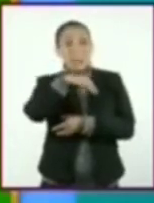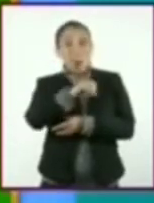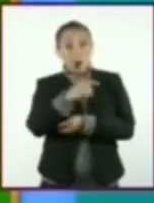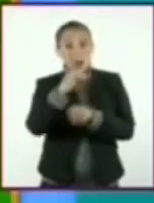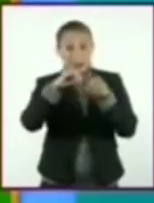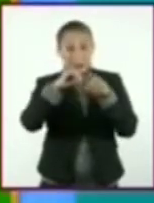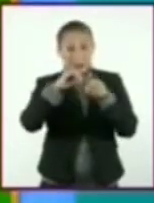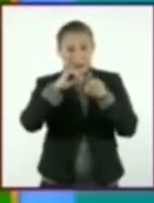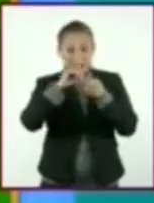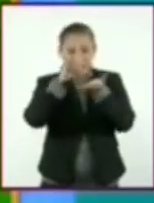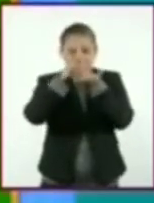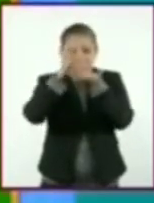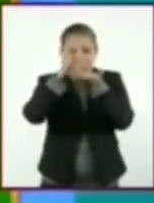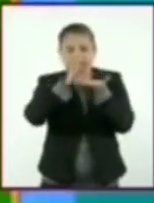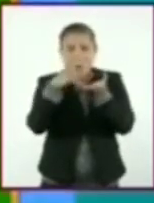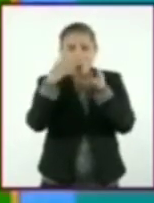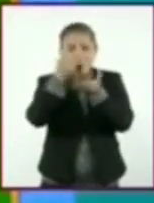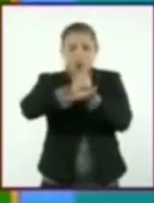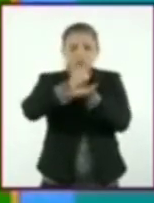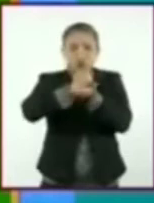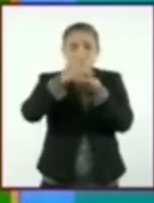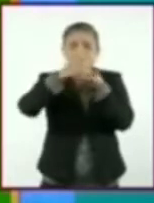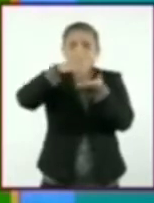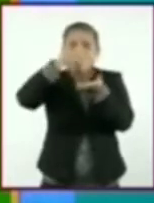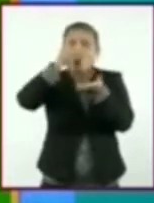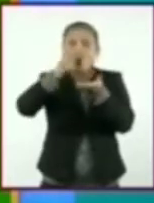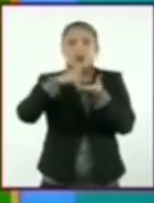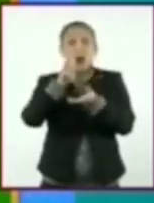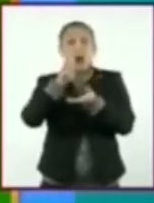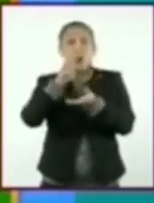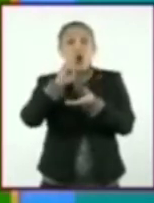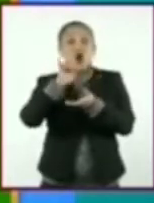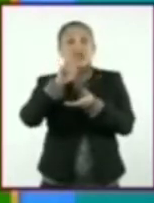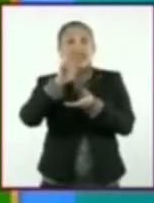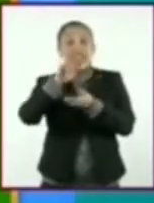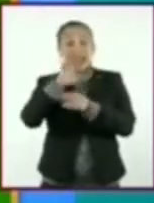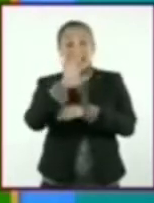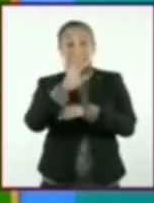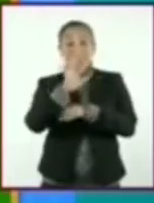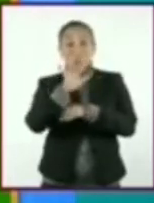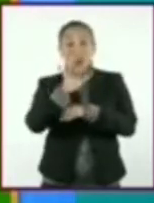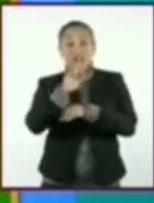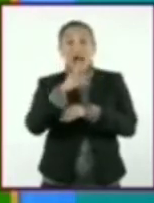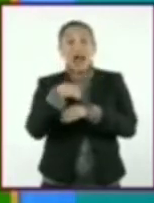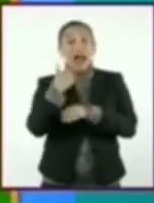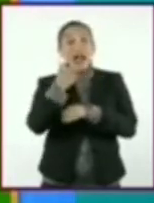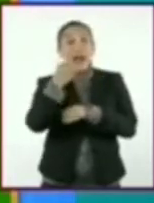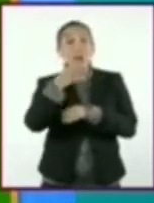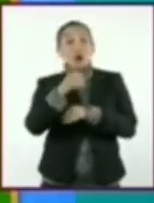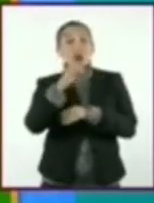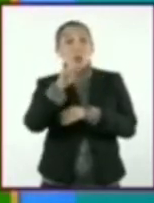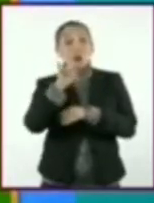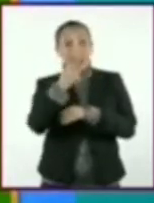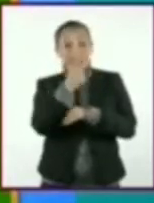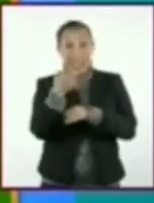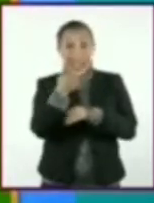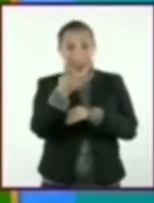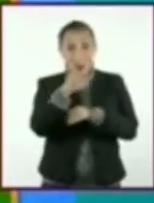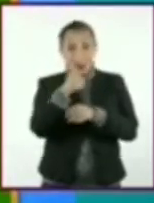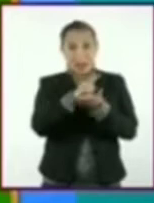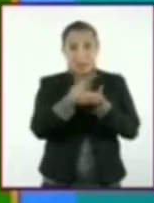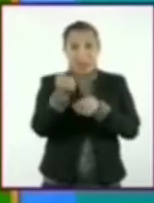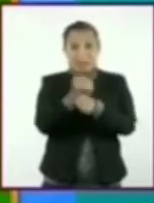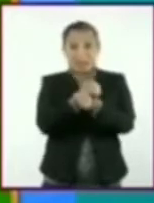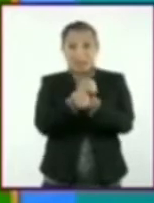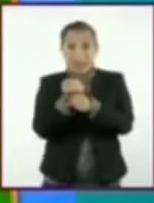hecha polvo prácticamente y es pura proteína. Esto tiene 50 gramos de proteína cada 100, aparte de que te limpia la